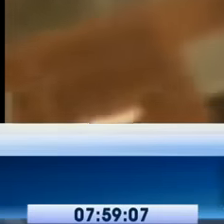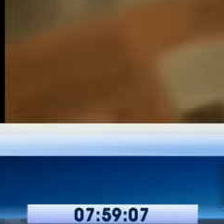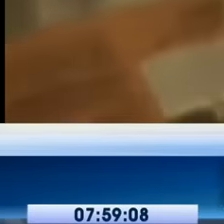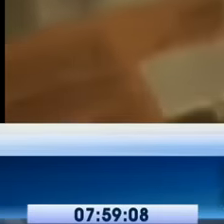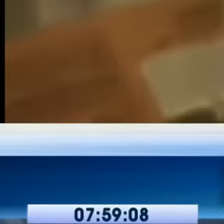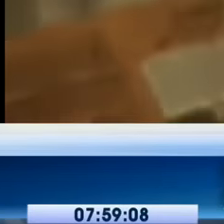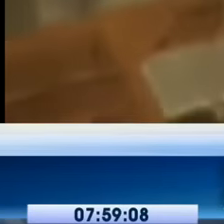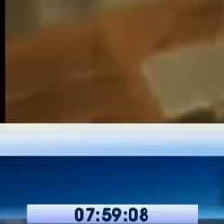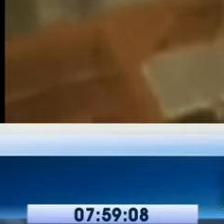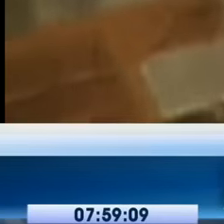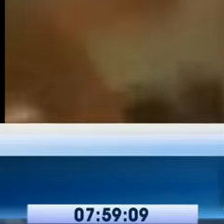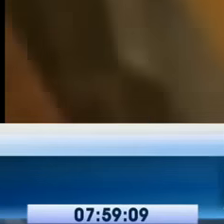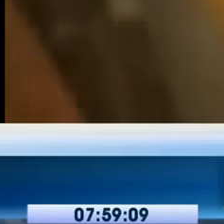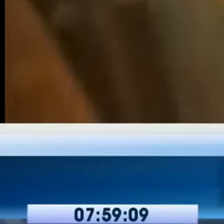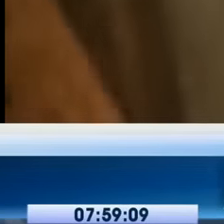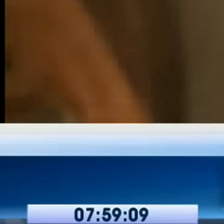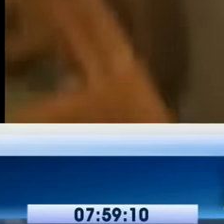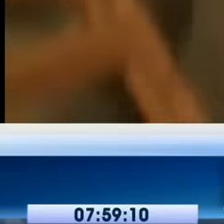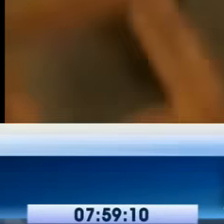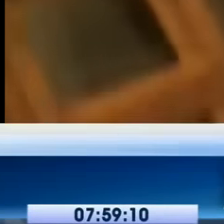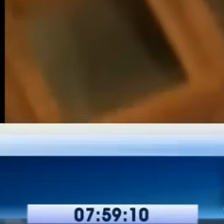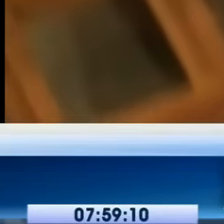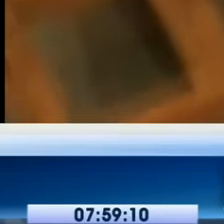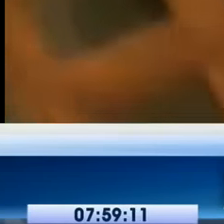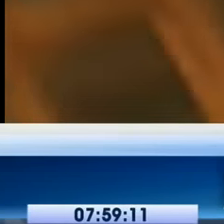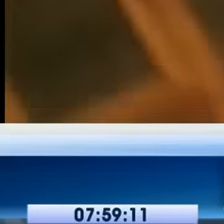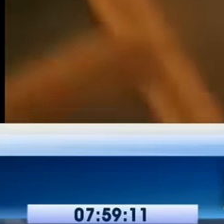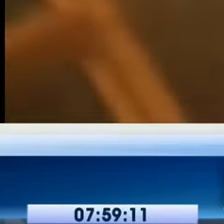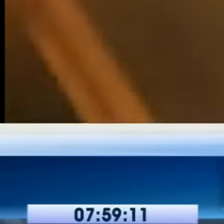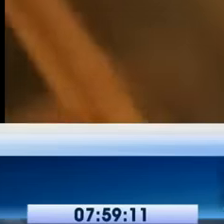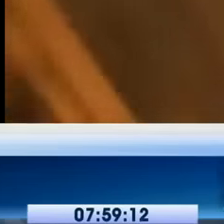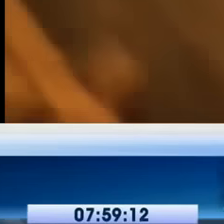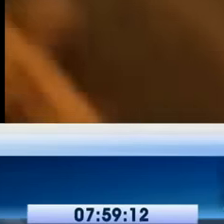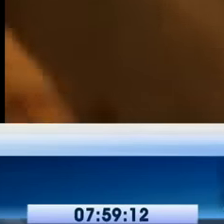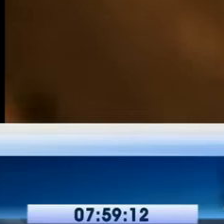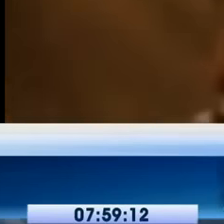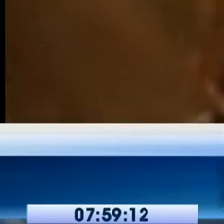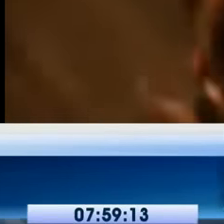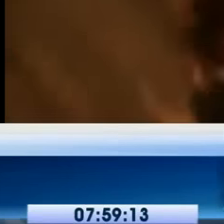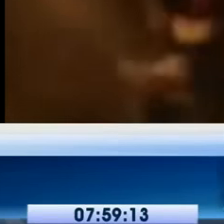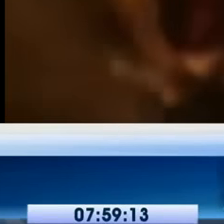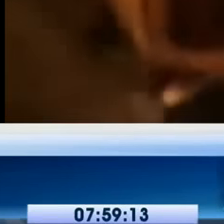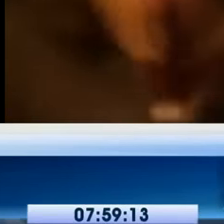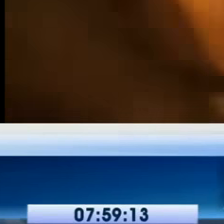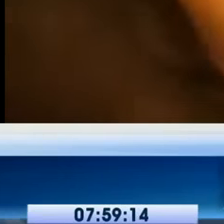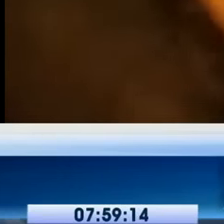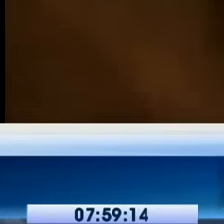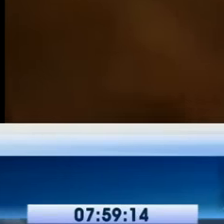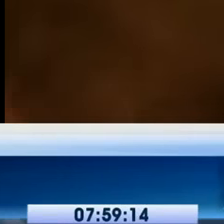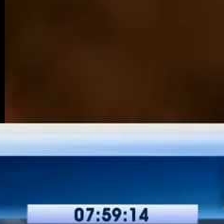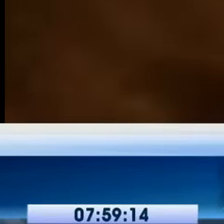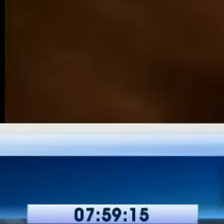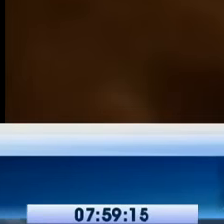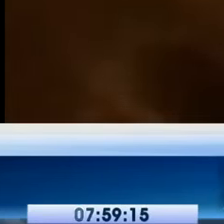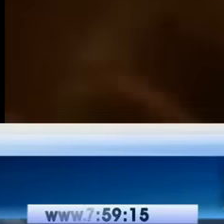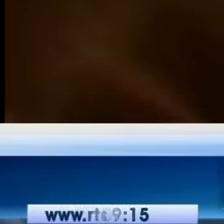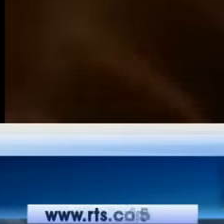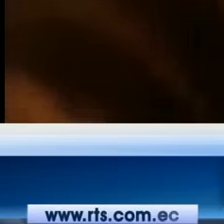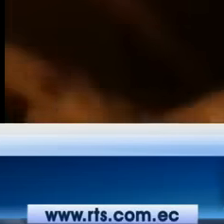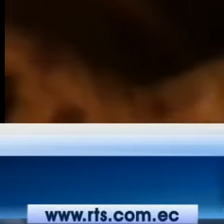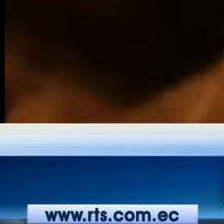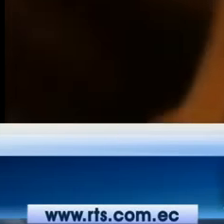El vehículo ya estaba en movimiento, pero aún así se acercó a la ventana aprovechando que estaba abierta y le arranca el celular